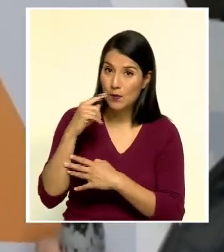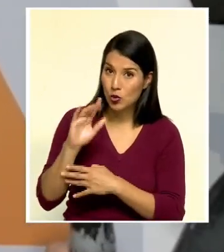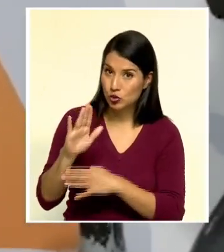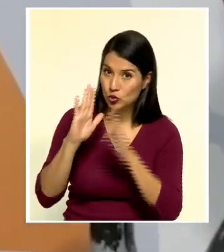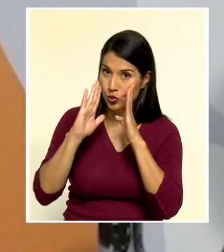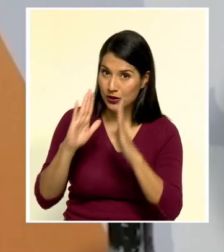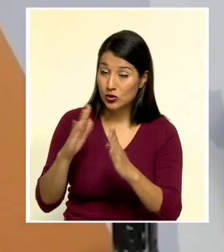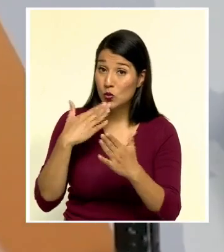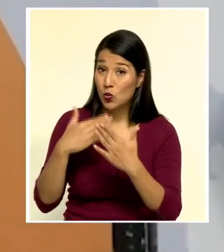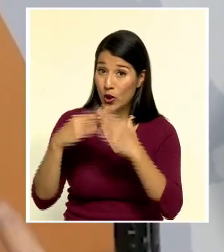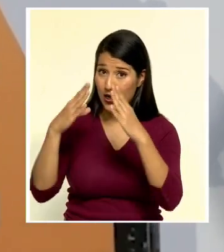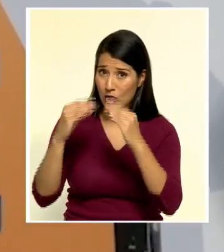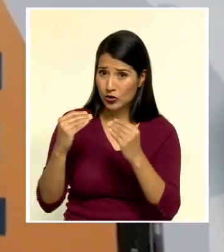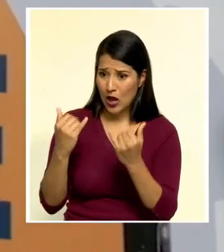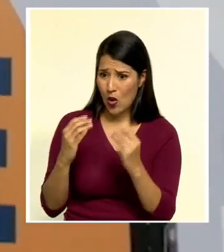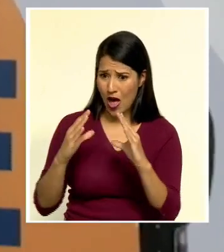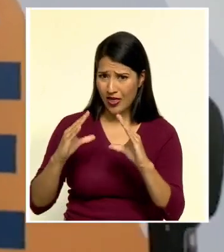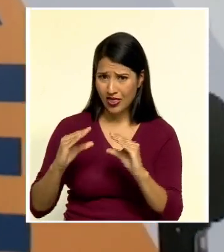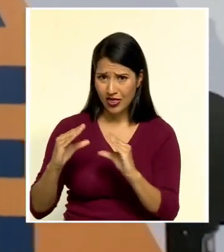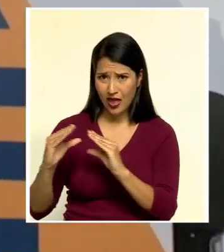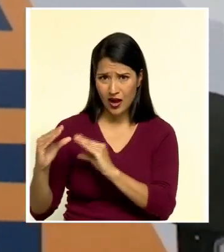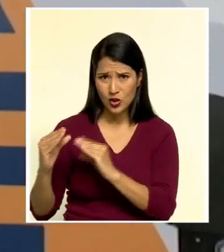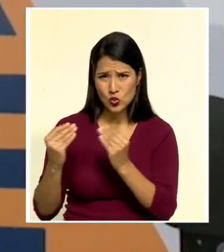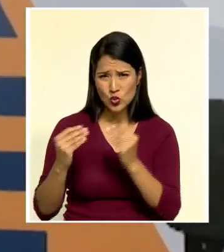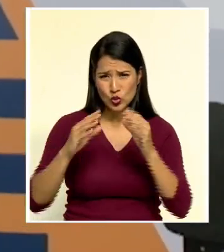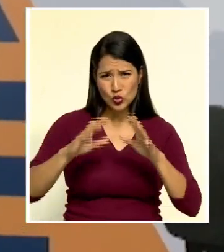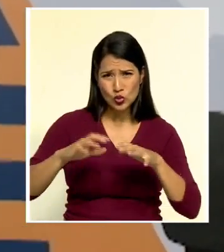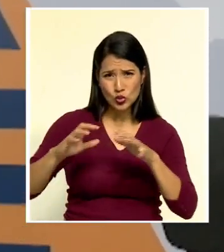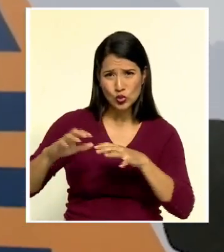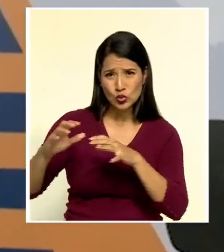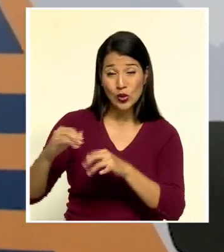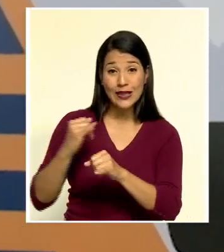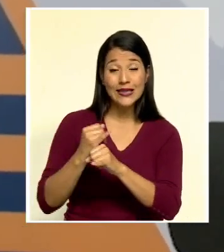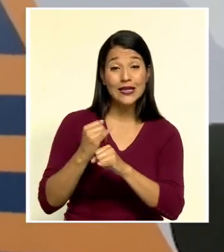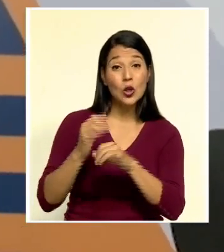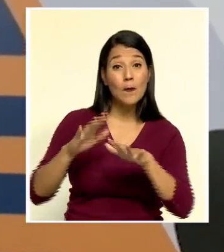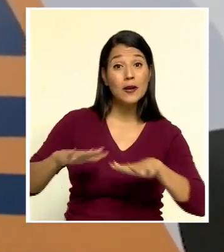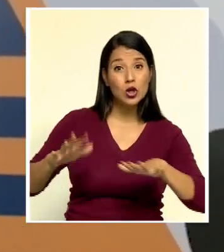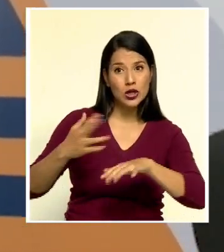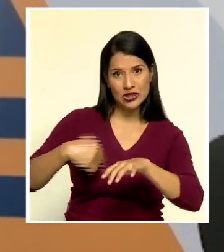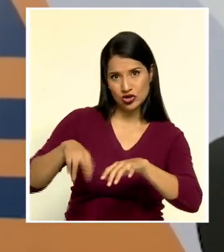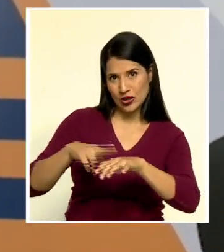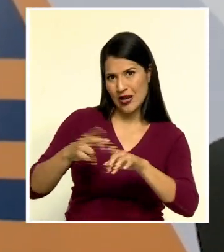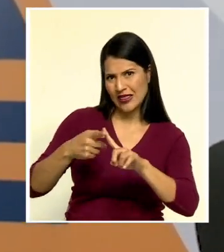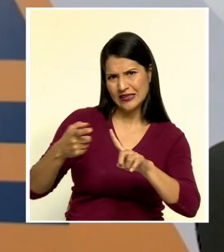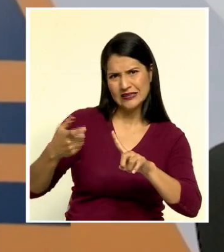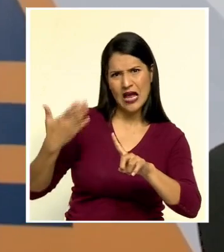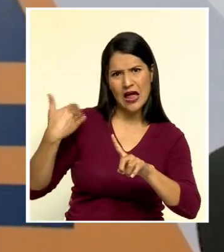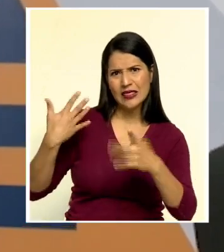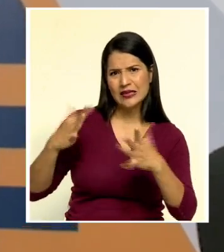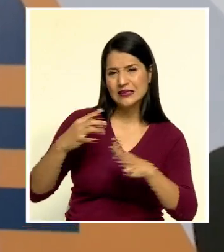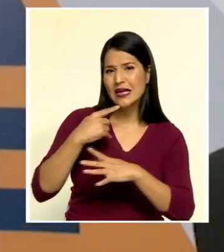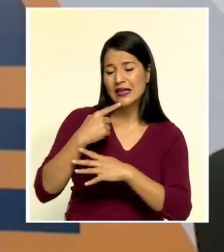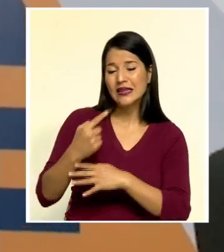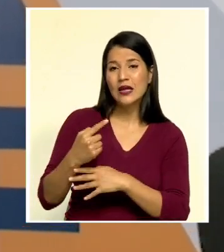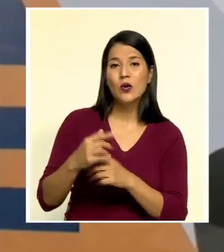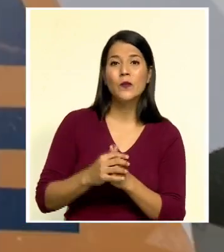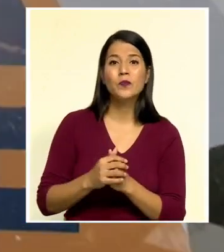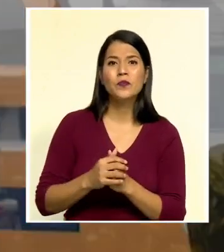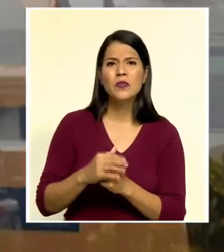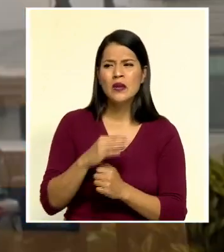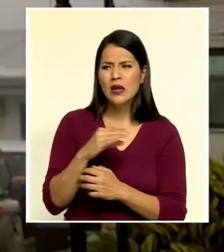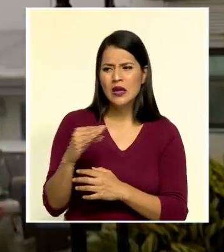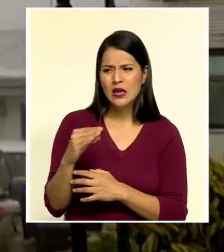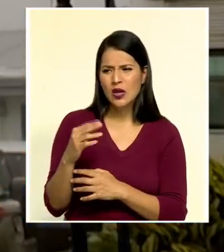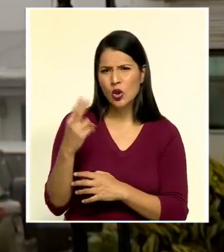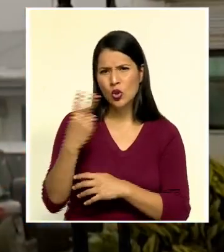sido tardes bastante lluviosas. El Instituto Meteorológico Nacional lo ha pronosticado, y desde ya hace un día o un par de días